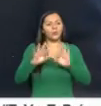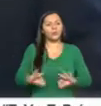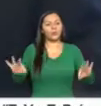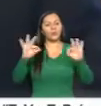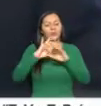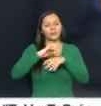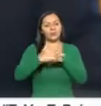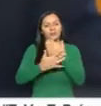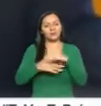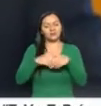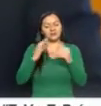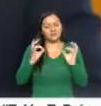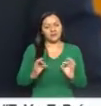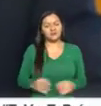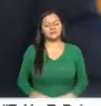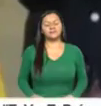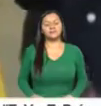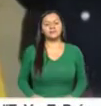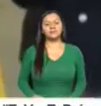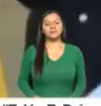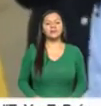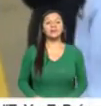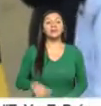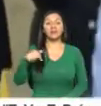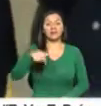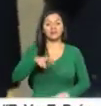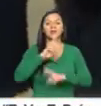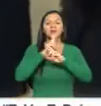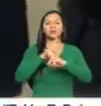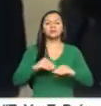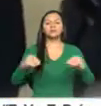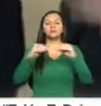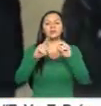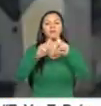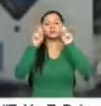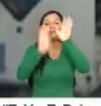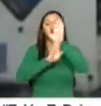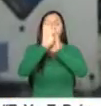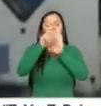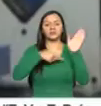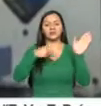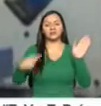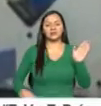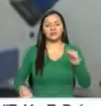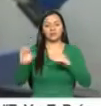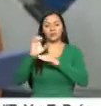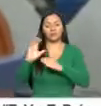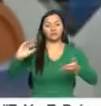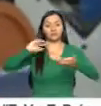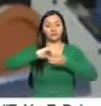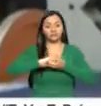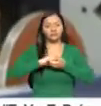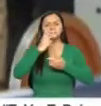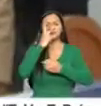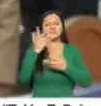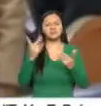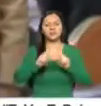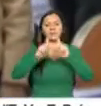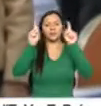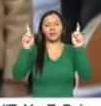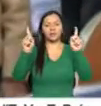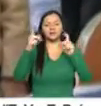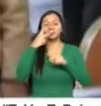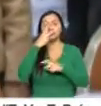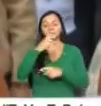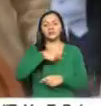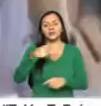una república de oportunidades. Este es el resultado de un emprendimiento chino-ecuatoriano conformados por las empresas Fiber Home